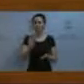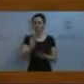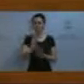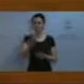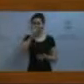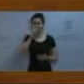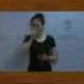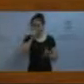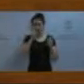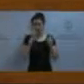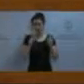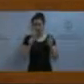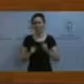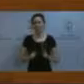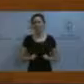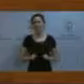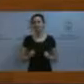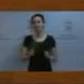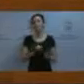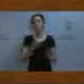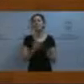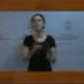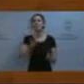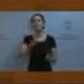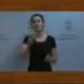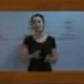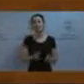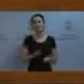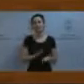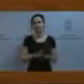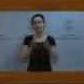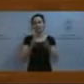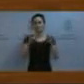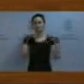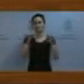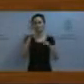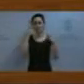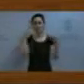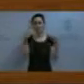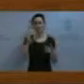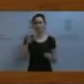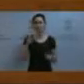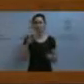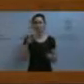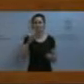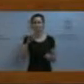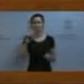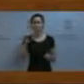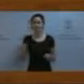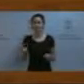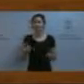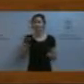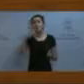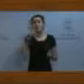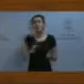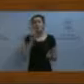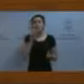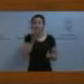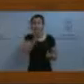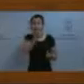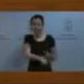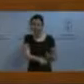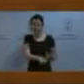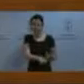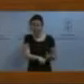año ya les pedíamos un plan de viabilidad para la empresa pública SOGEPSA. Yo no sé si usted conoce lo que mandaron, no tiene